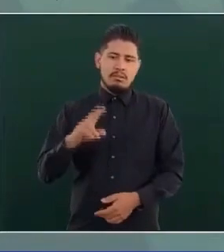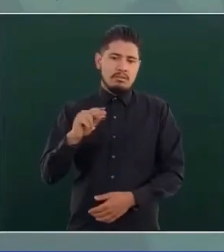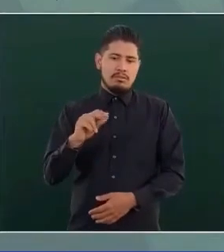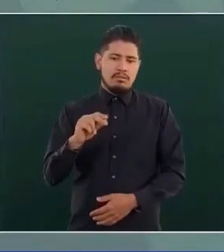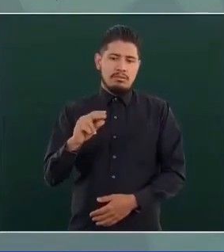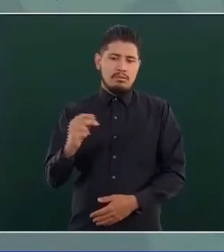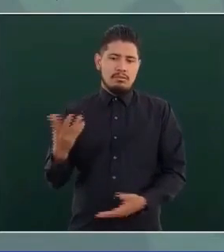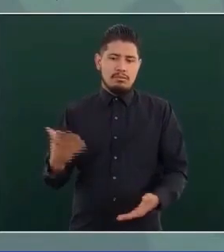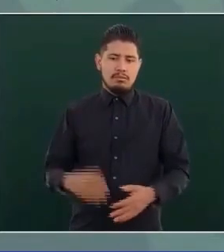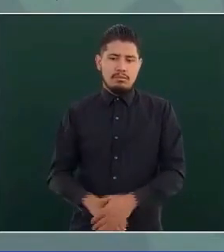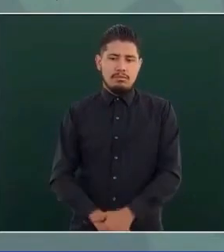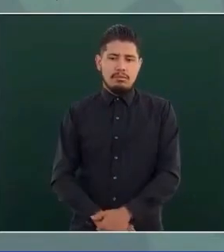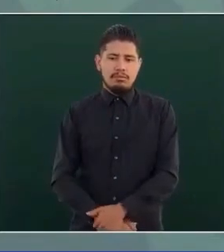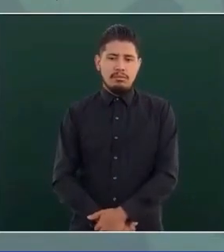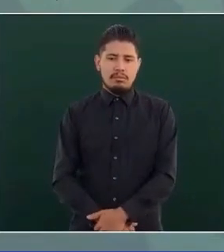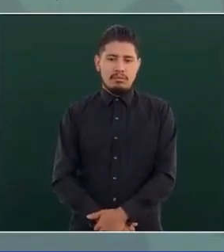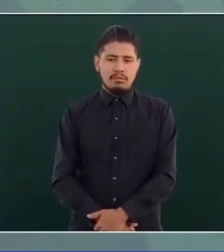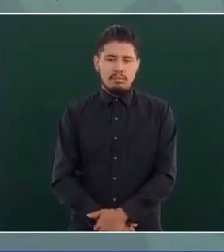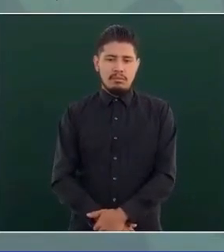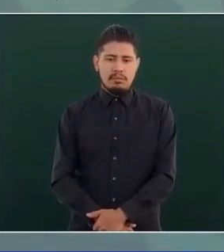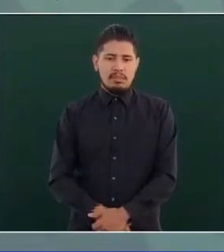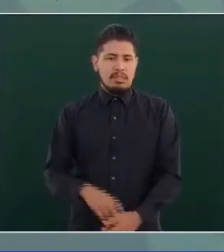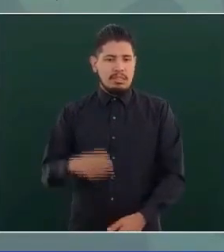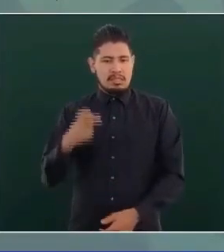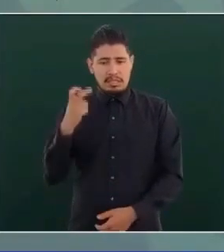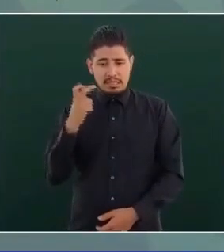no. Ellos iban